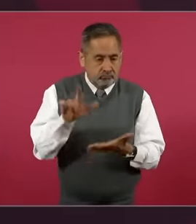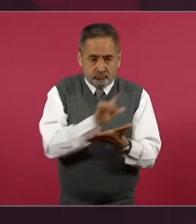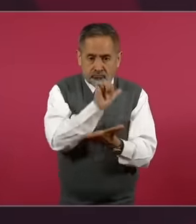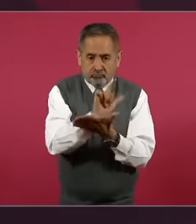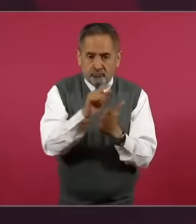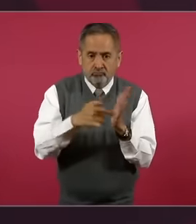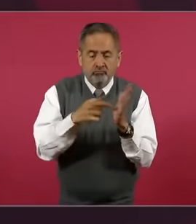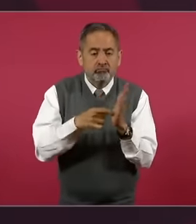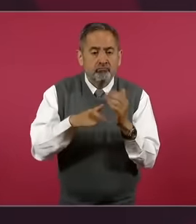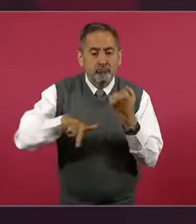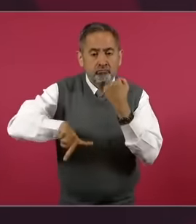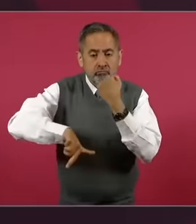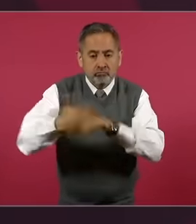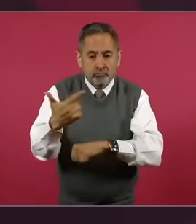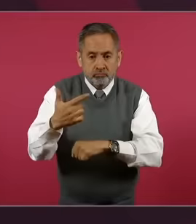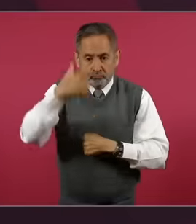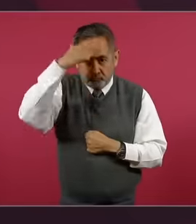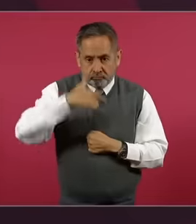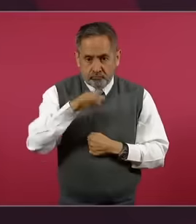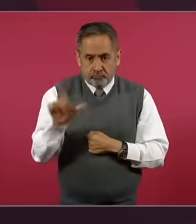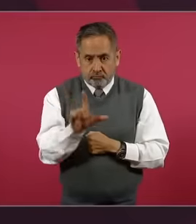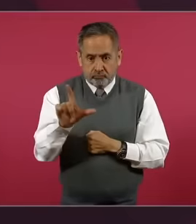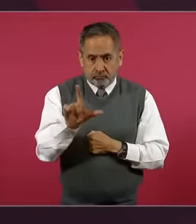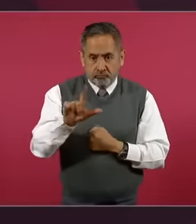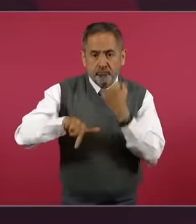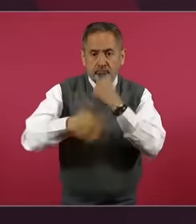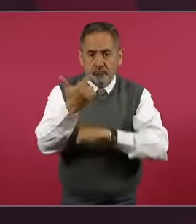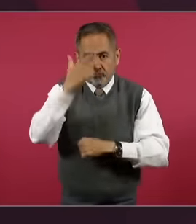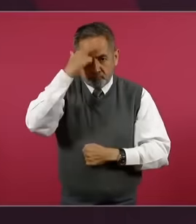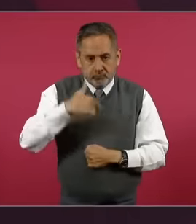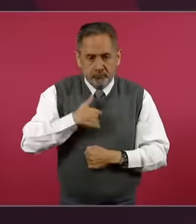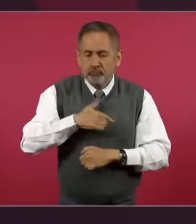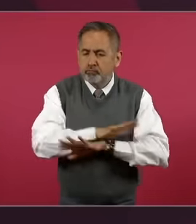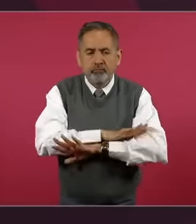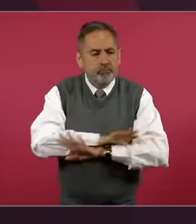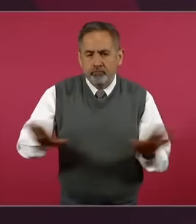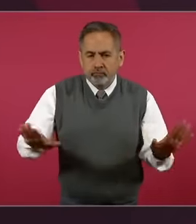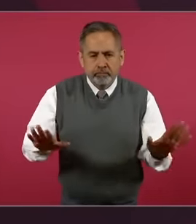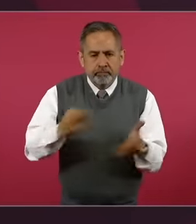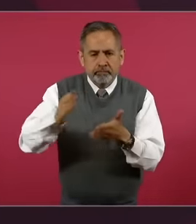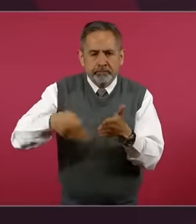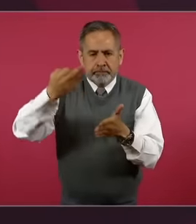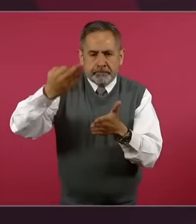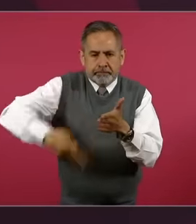legalmente a las 12 de la noche del lunes dejo de ser presidente.